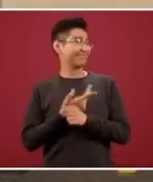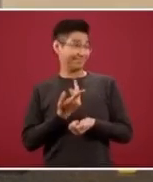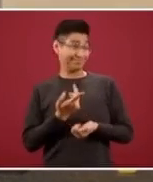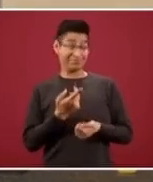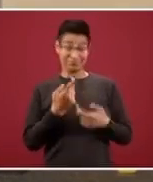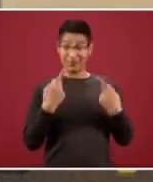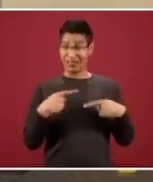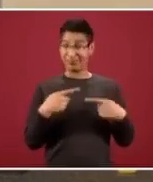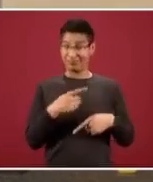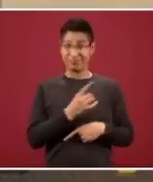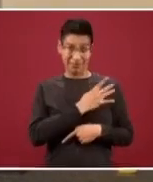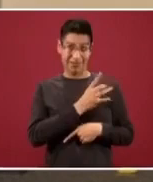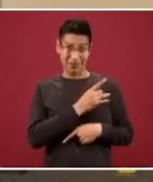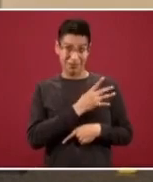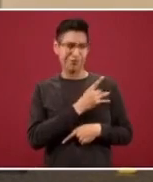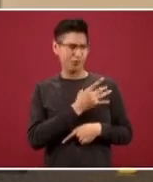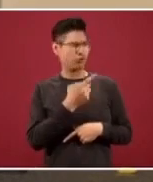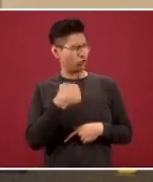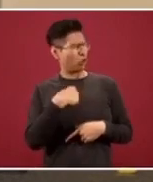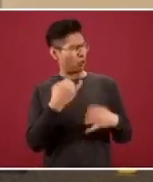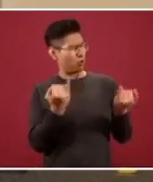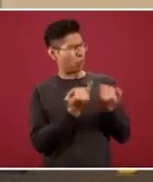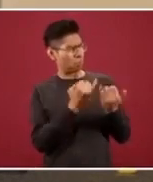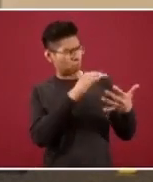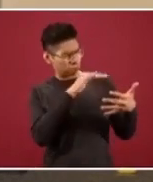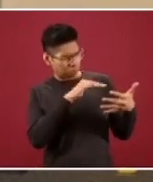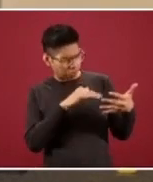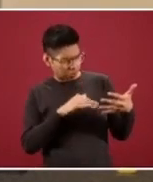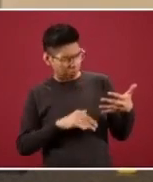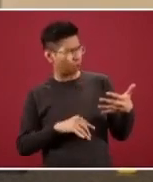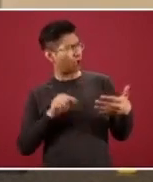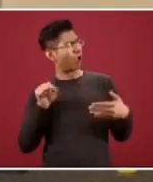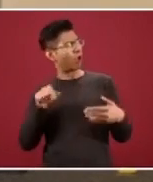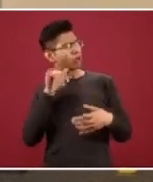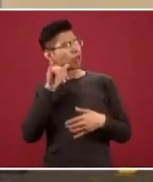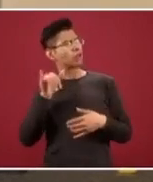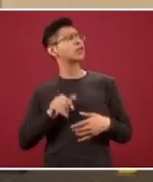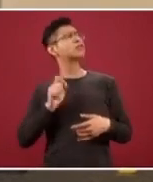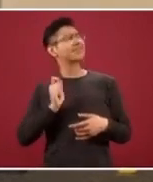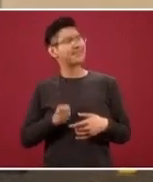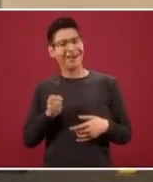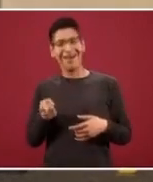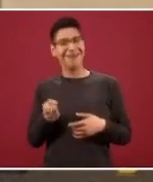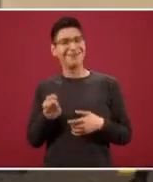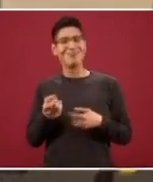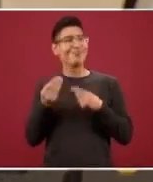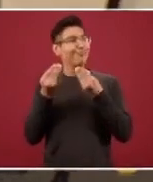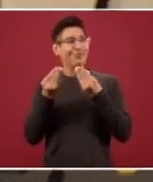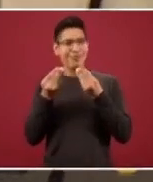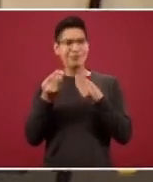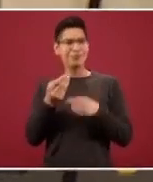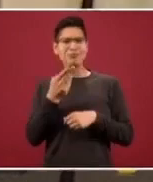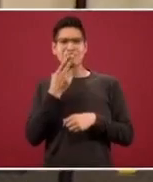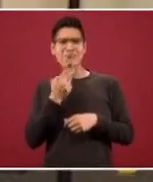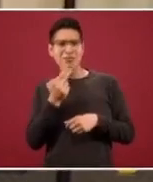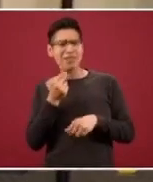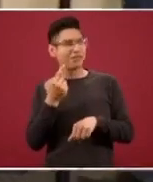factor de que, bueno, estuve leyendo de que muchos de los fallecidos en Italia tenían diabetes, problemas cardiovasculares,